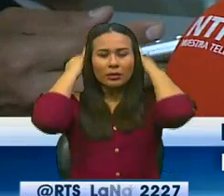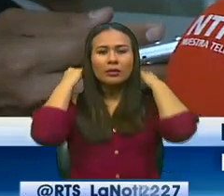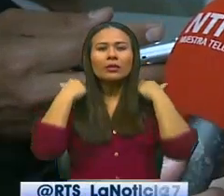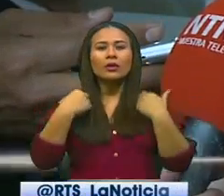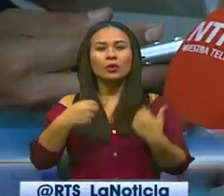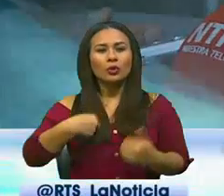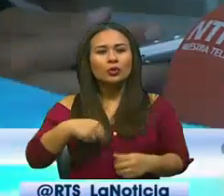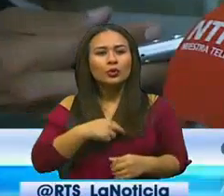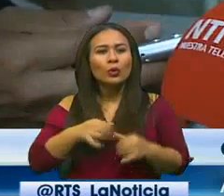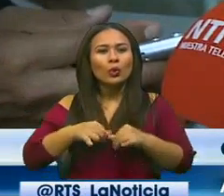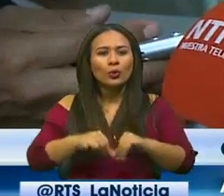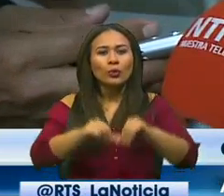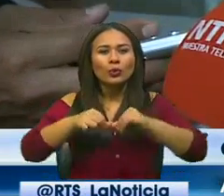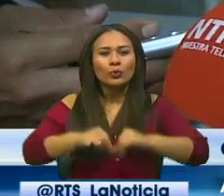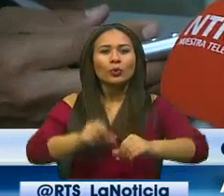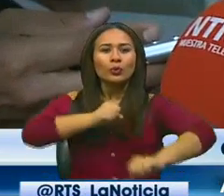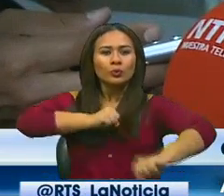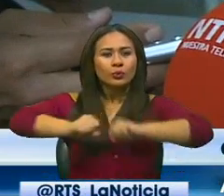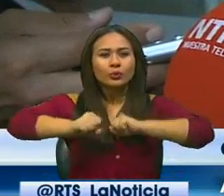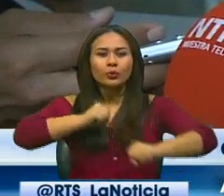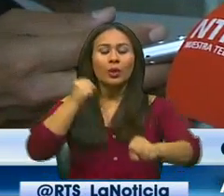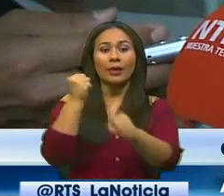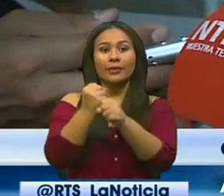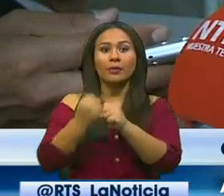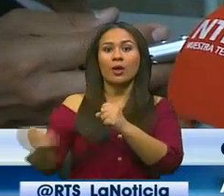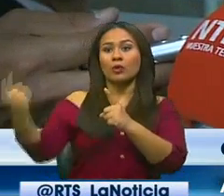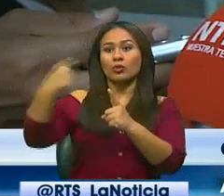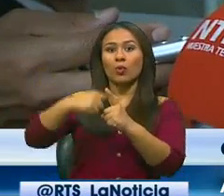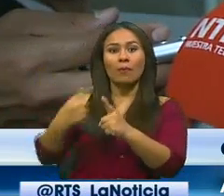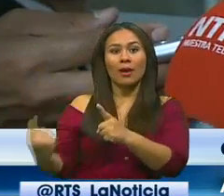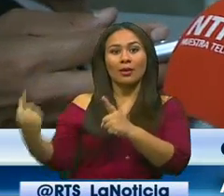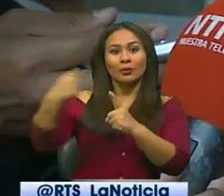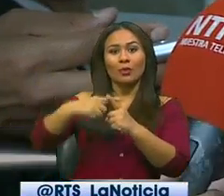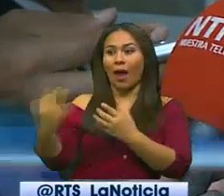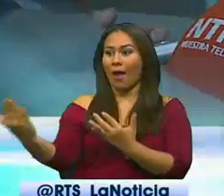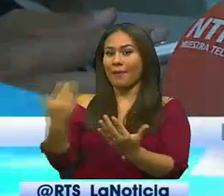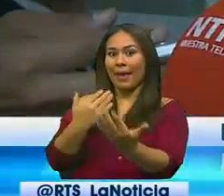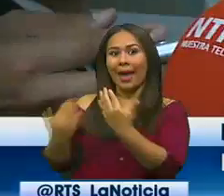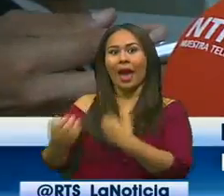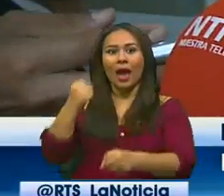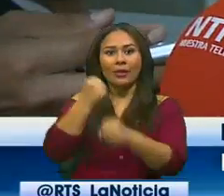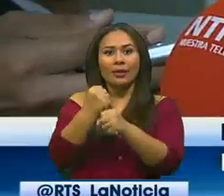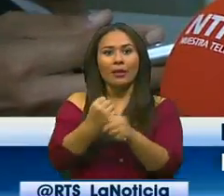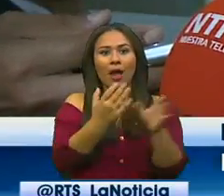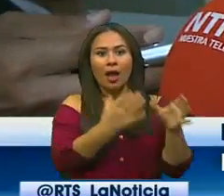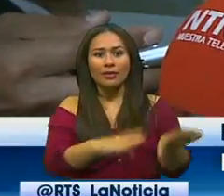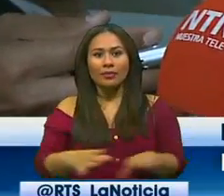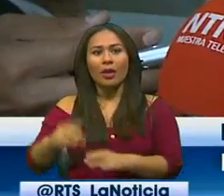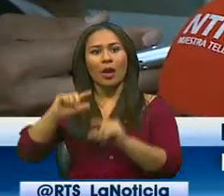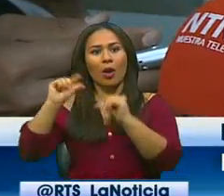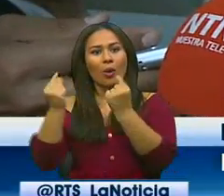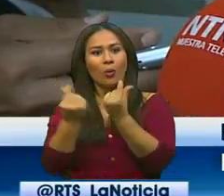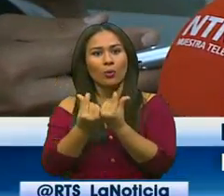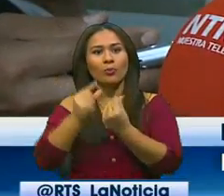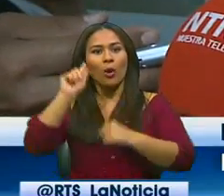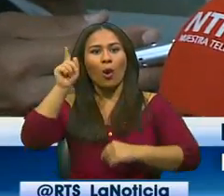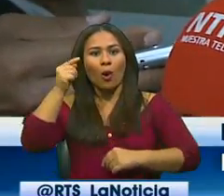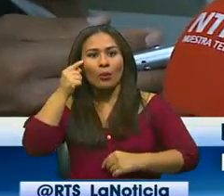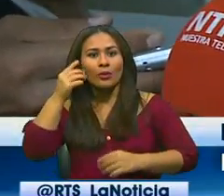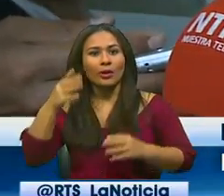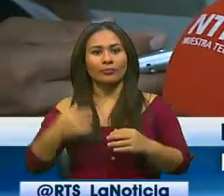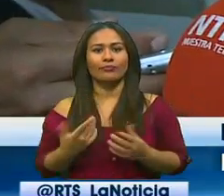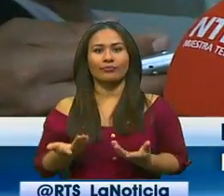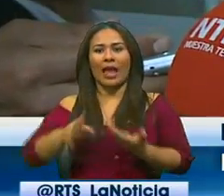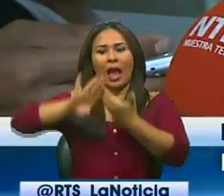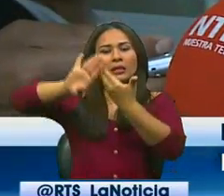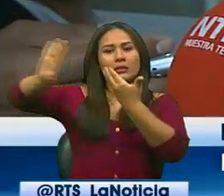es que, insisto, todo lo que venga a sumar, bienvenido a ese cumplimiento del plan de gobierno. Todo lo que se aleje de los postulados de ese cumplimiento